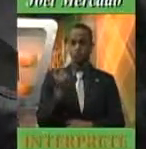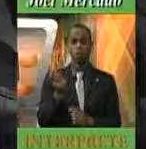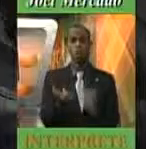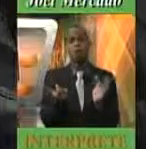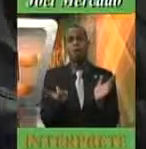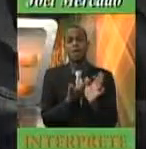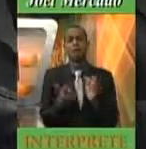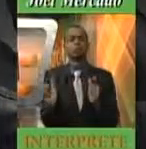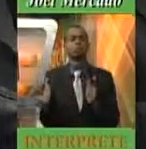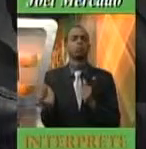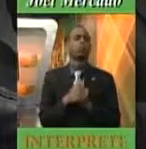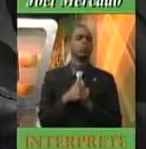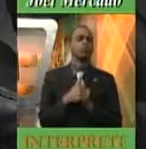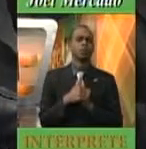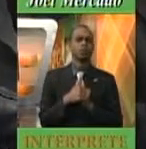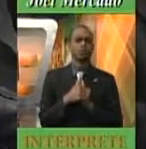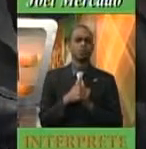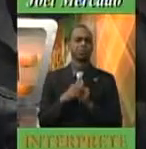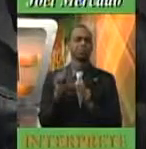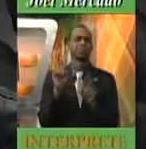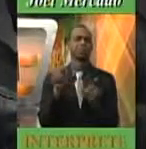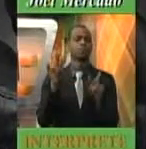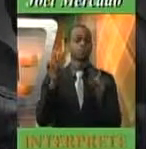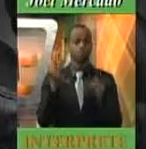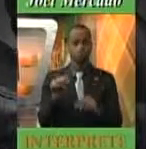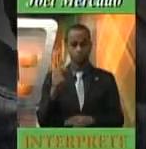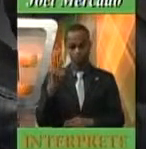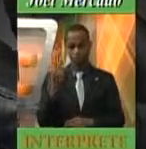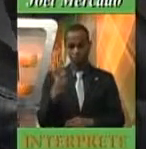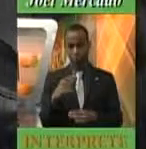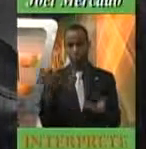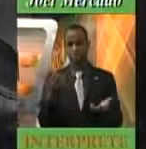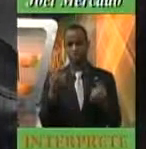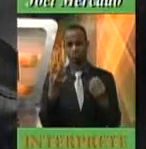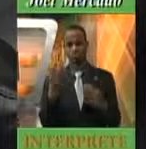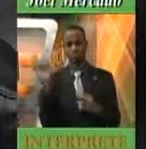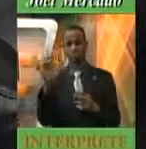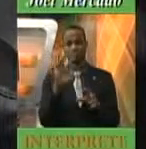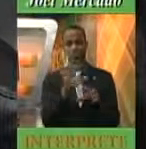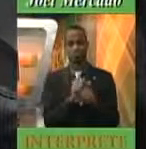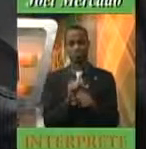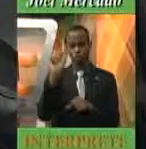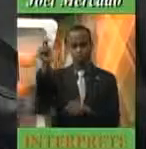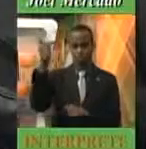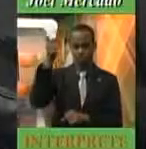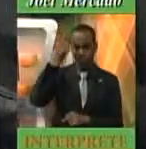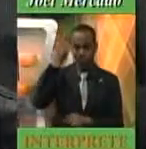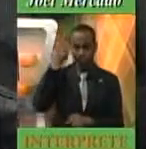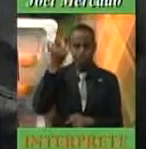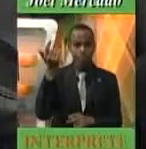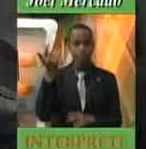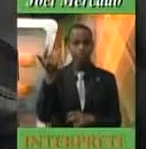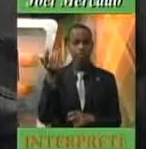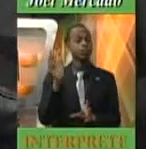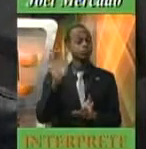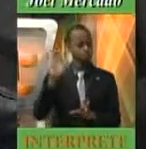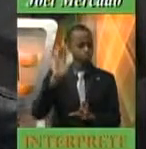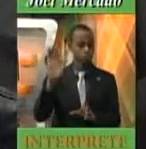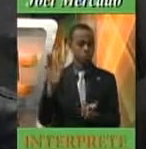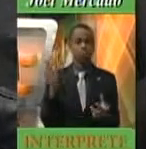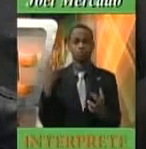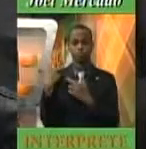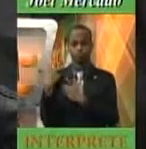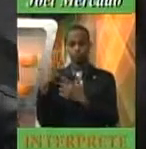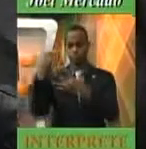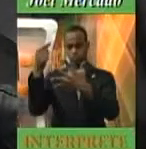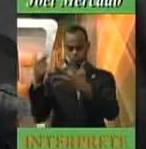Y yo creo que hay una indiferencia criticable, tanto desde el Estado o en lo que le corresponde al Estado,